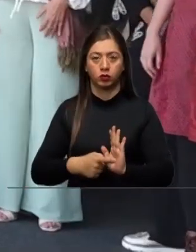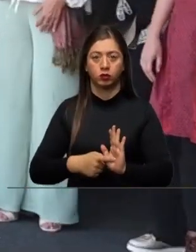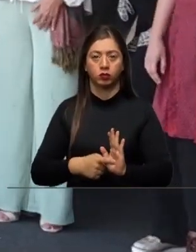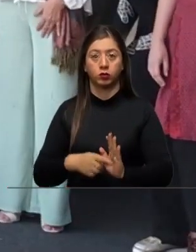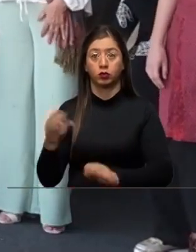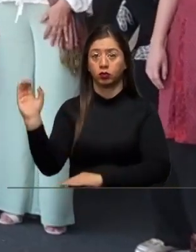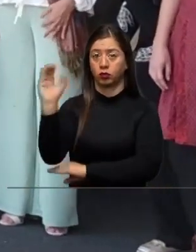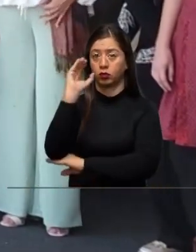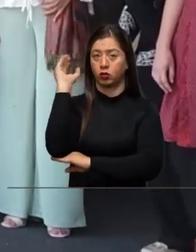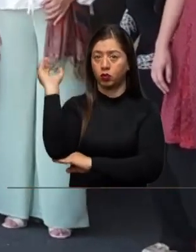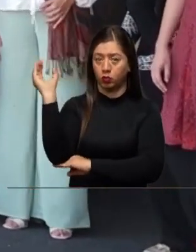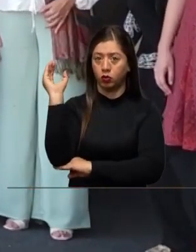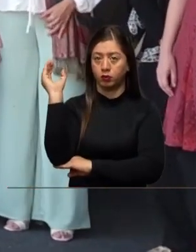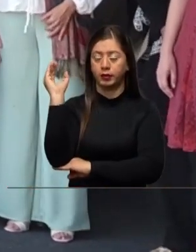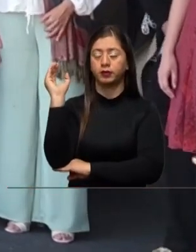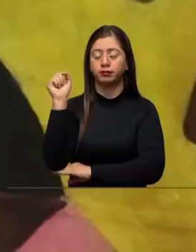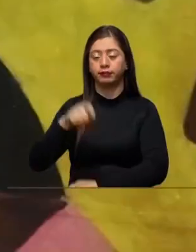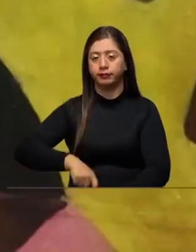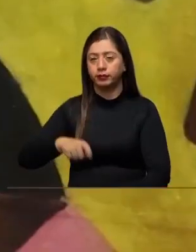país necesita